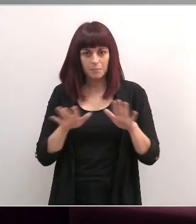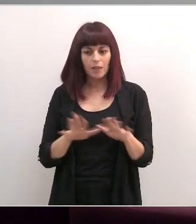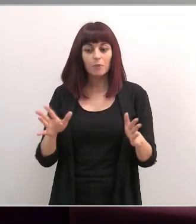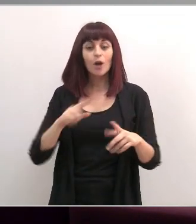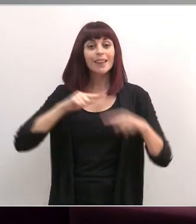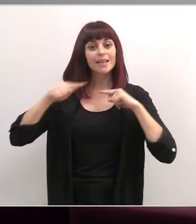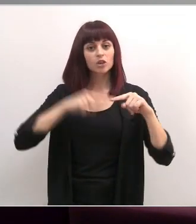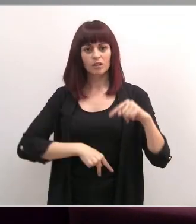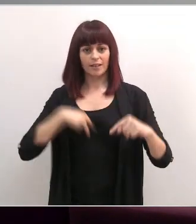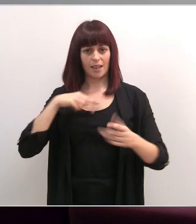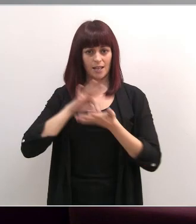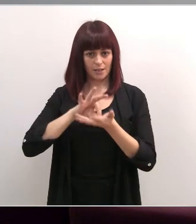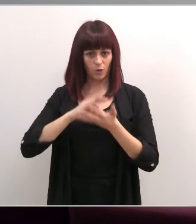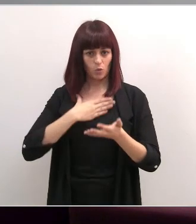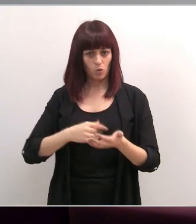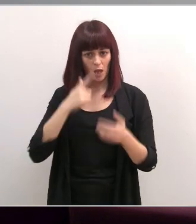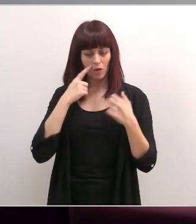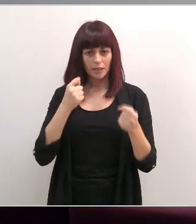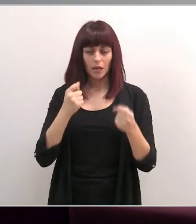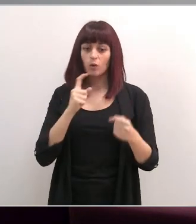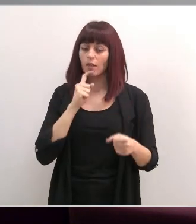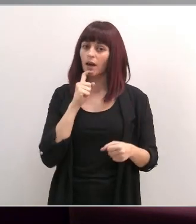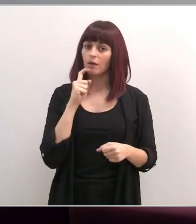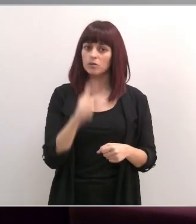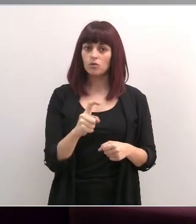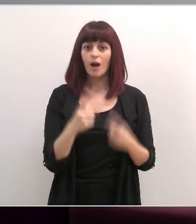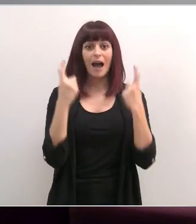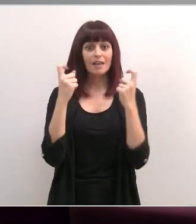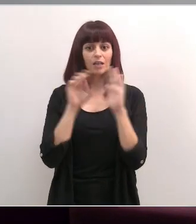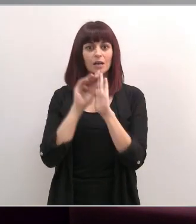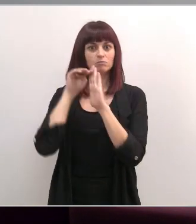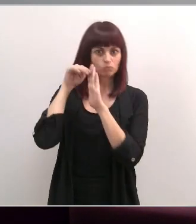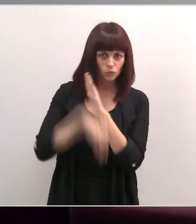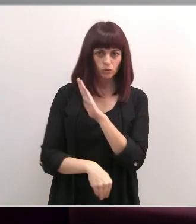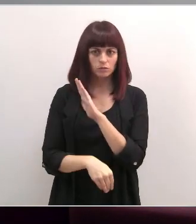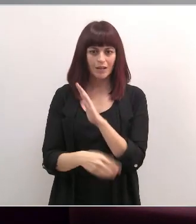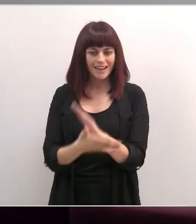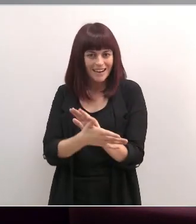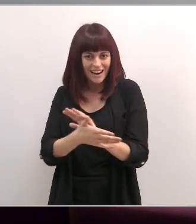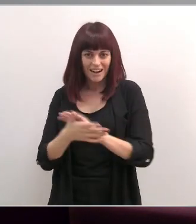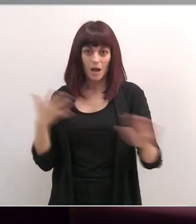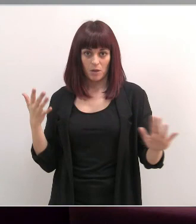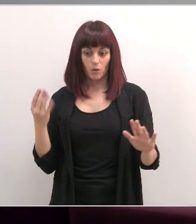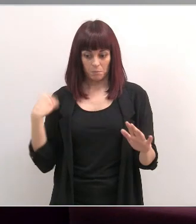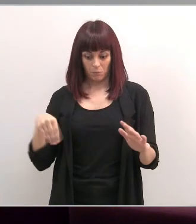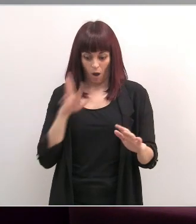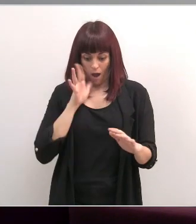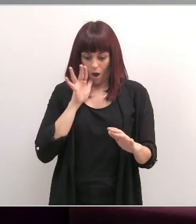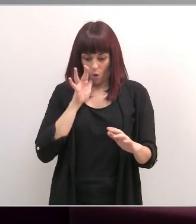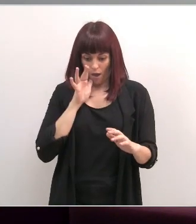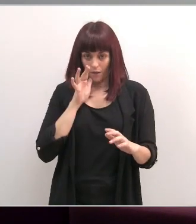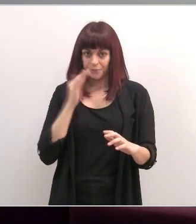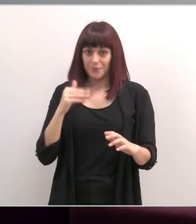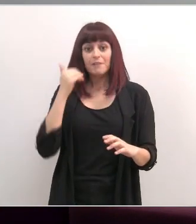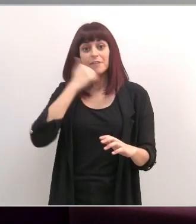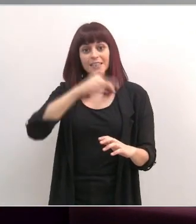Servicio Murciano de Salud advirtió de que lo que se necesitaba era un descenso pronunciado. Es decir, con las cifras que tenemos durante este